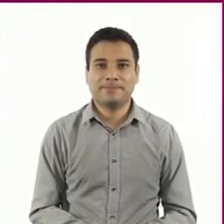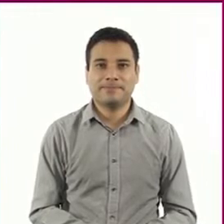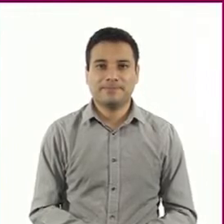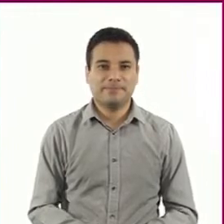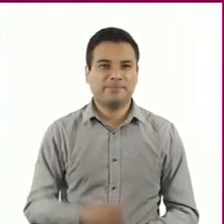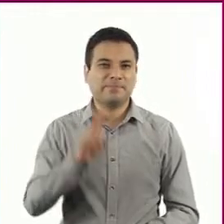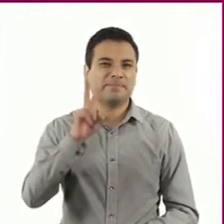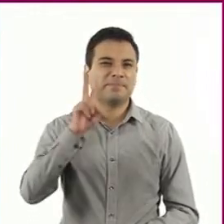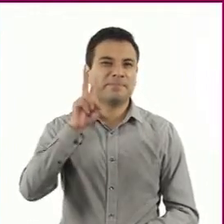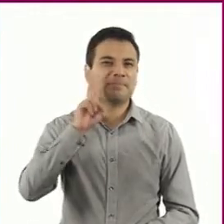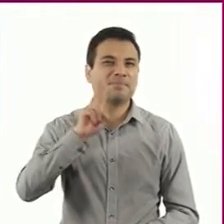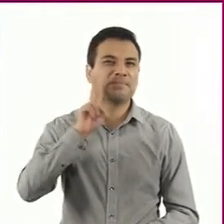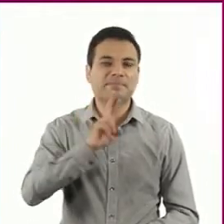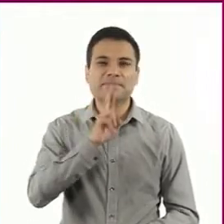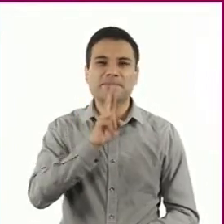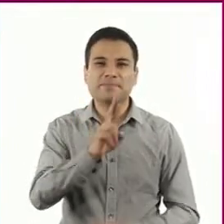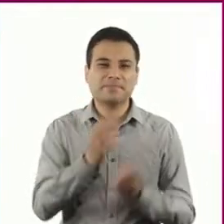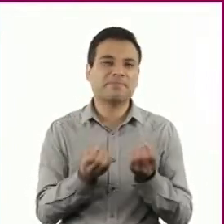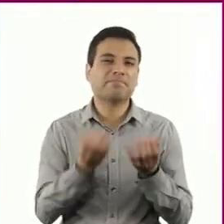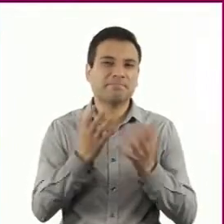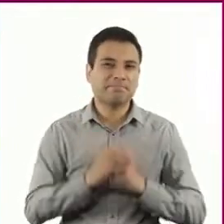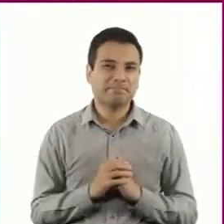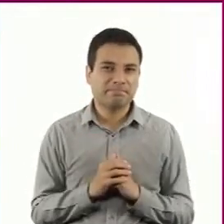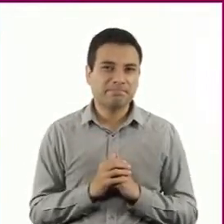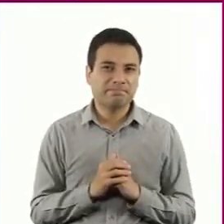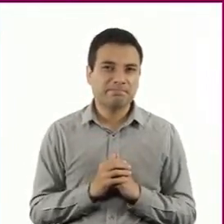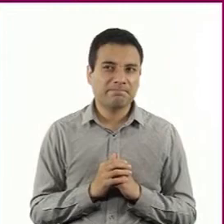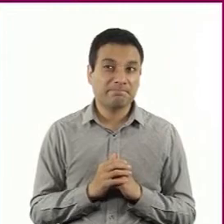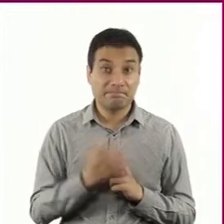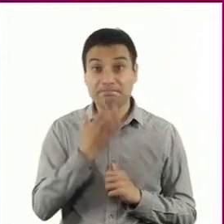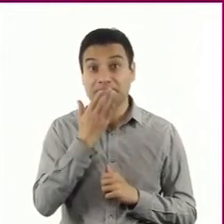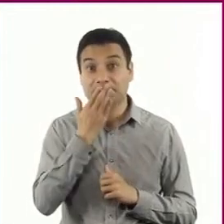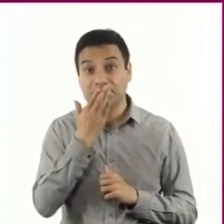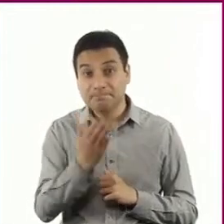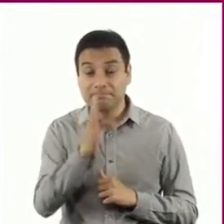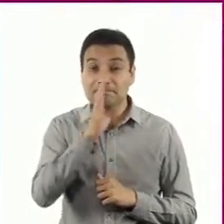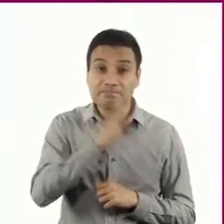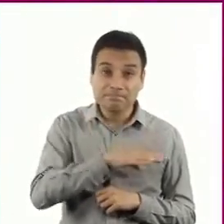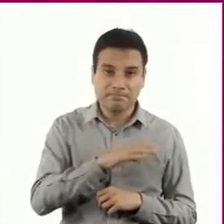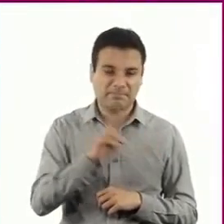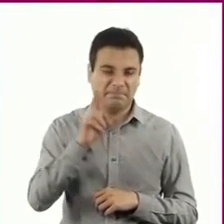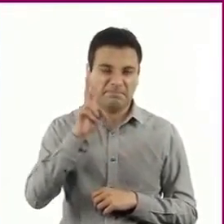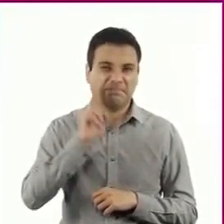Veamos los resultados para que los validen o para que completen la información de su tabla.